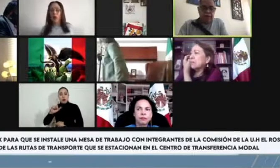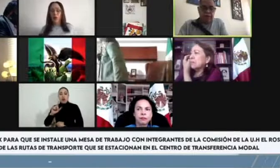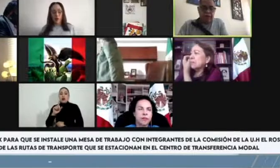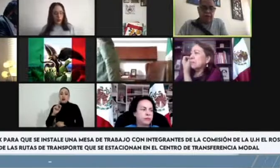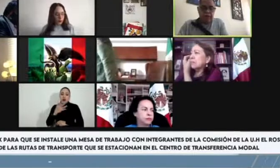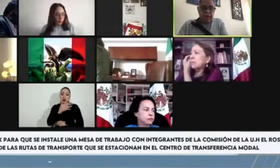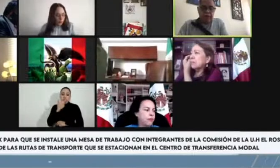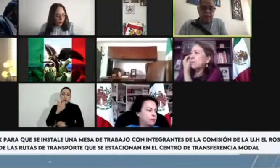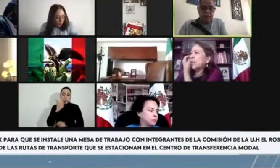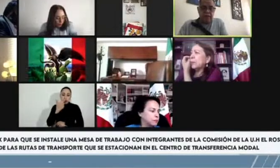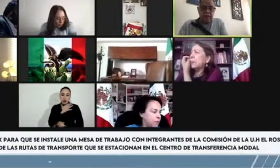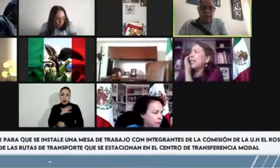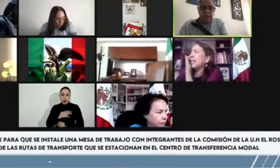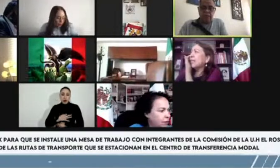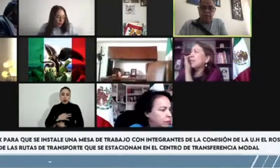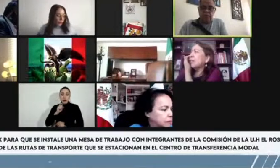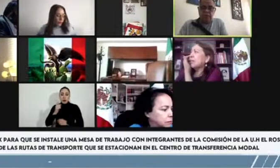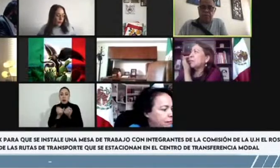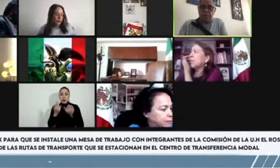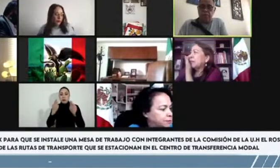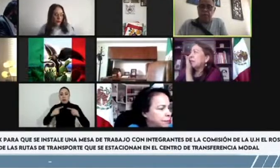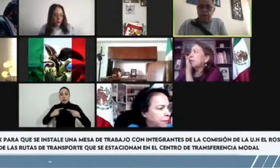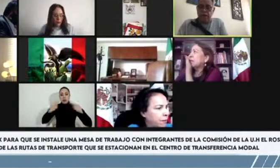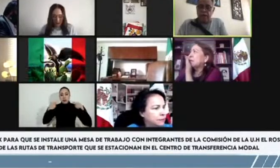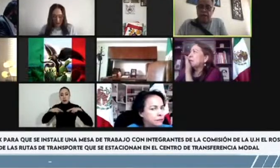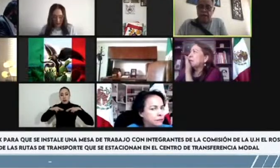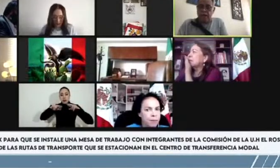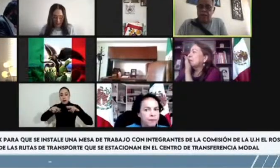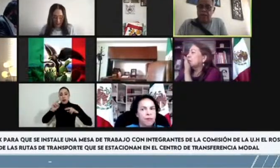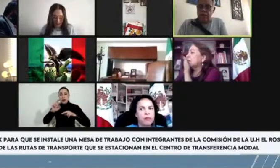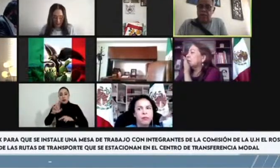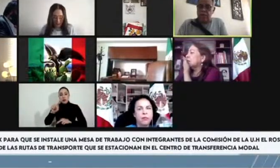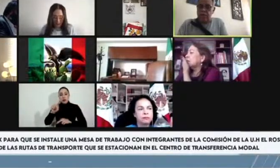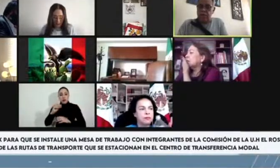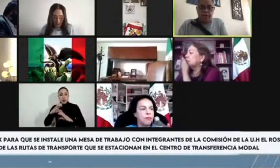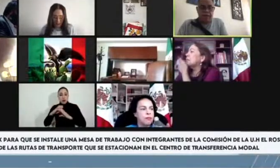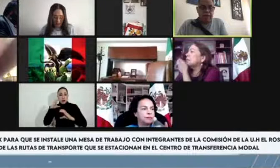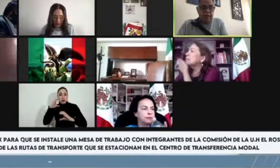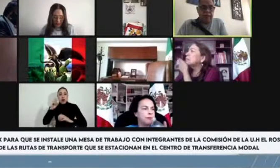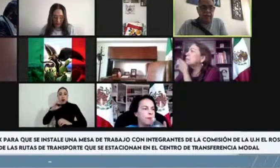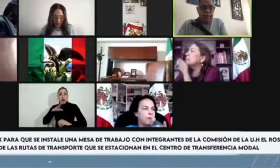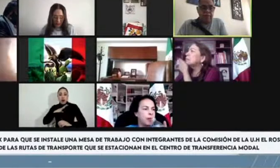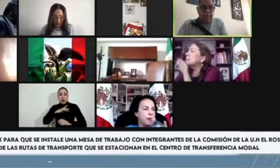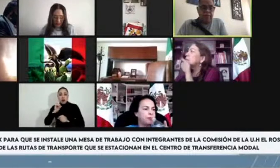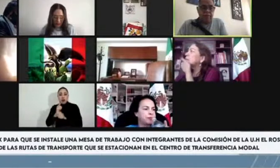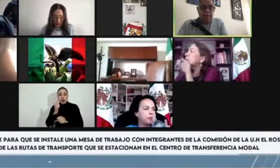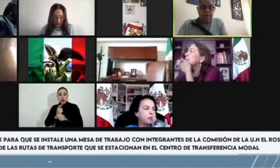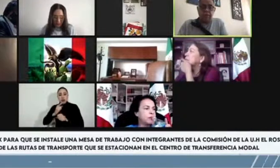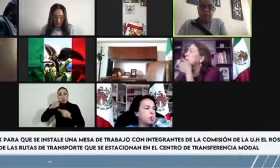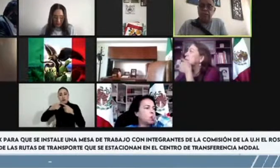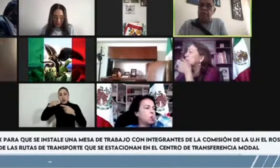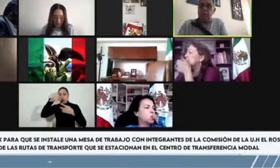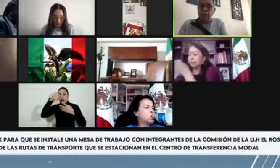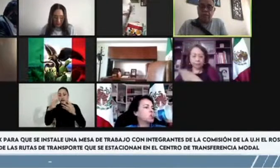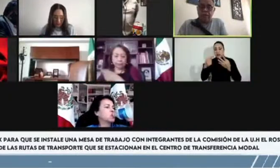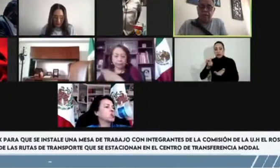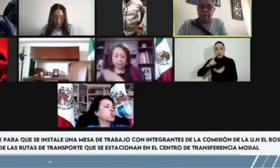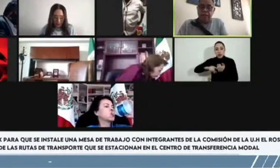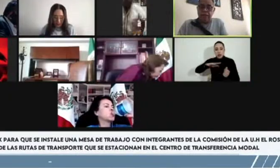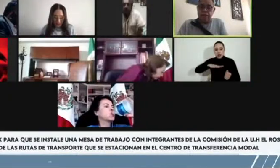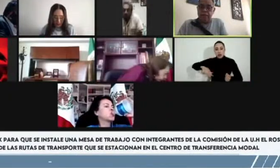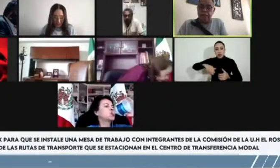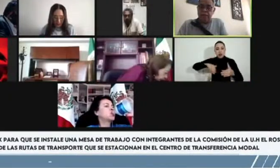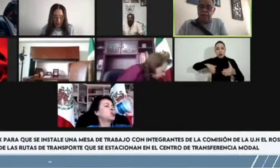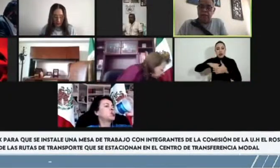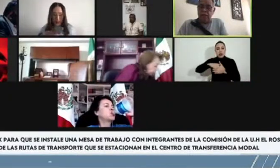representantes de las rutas de transporte público que estacionan sus unidades en las inmediaciones del Centro de Transferencia